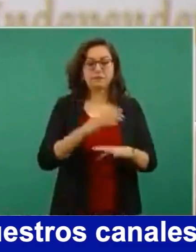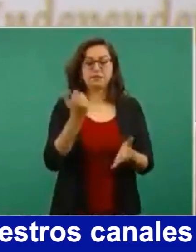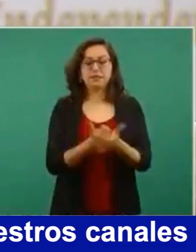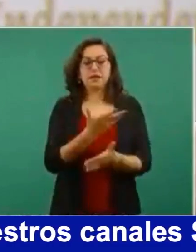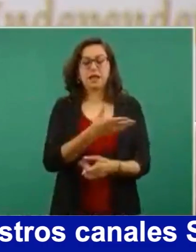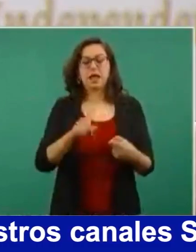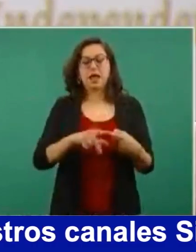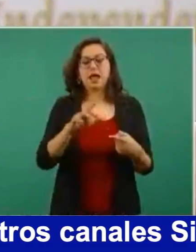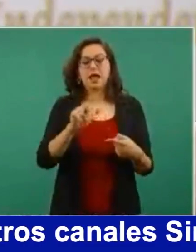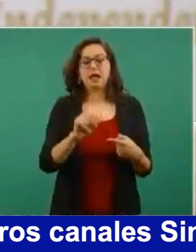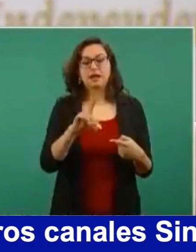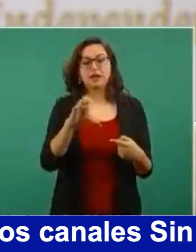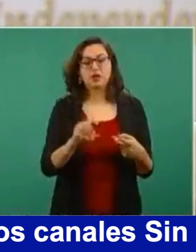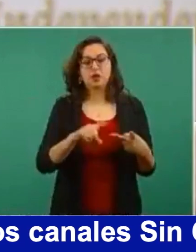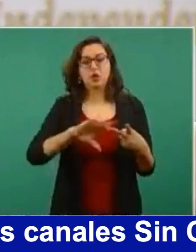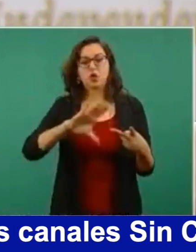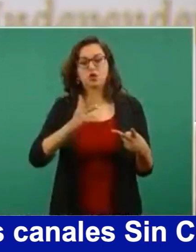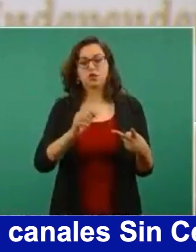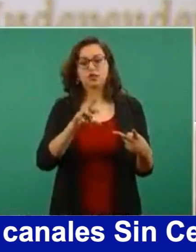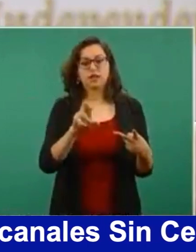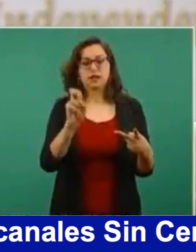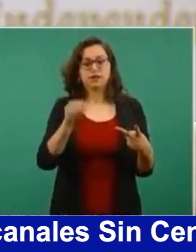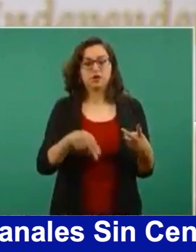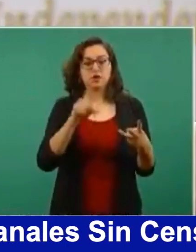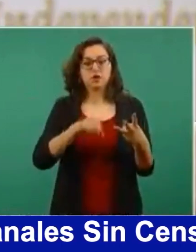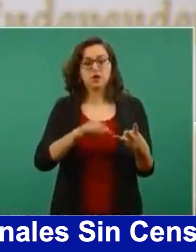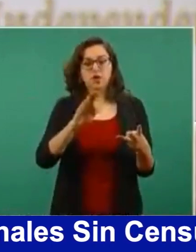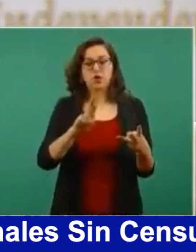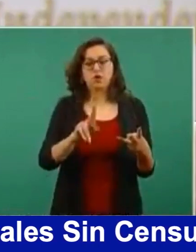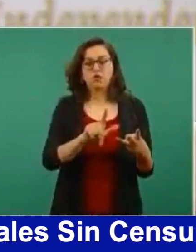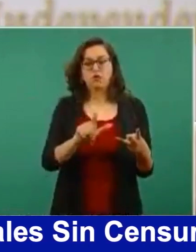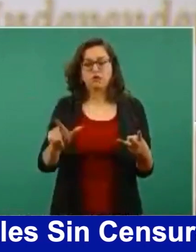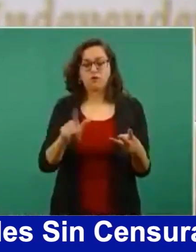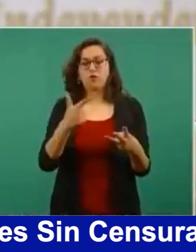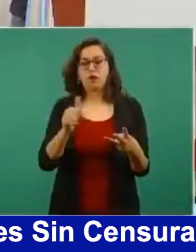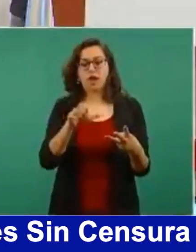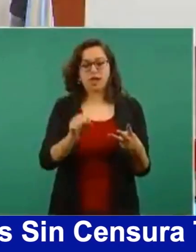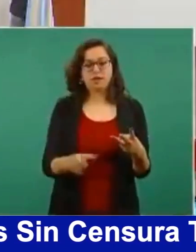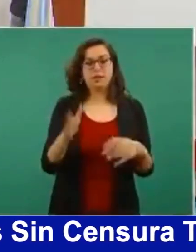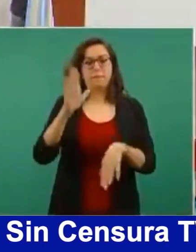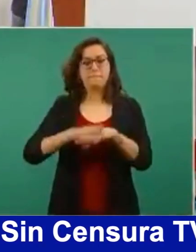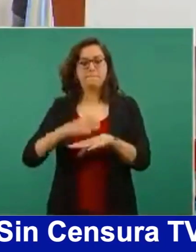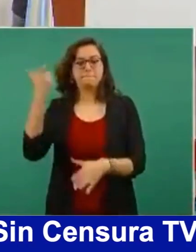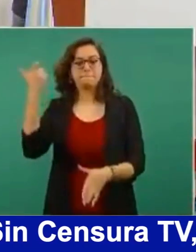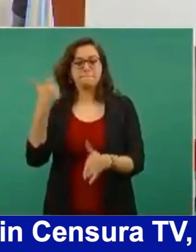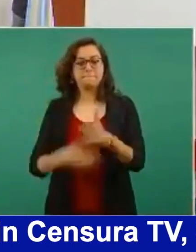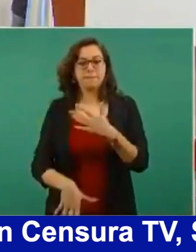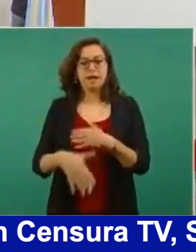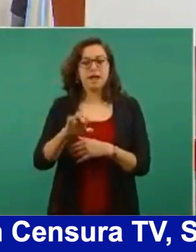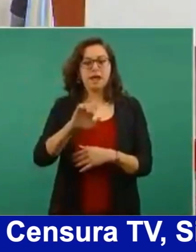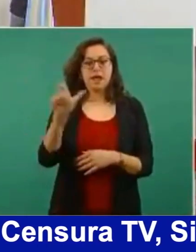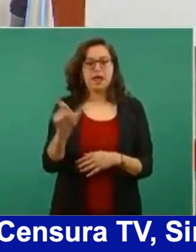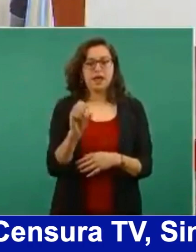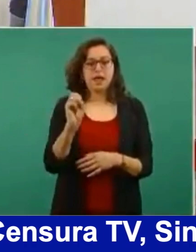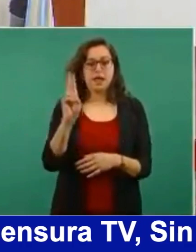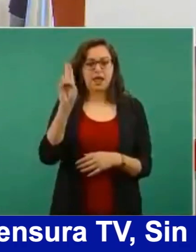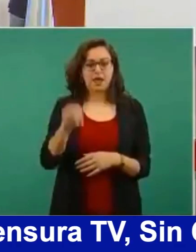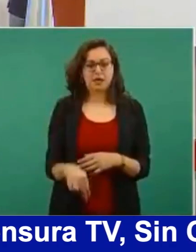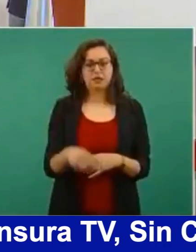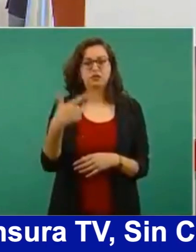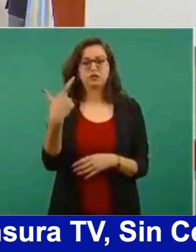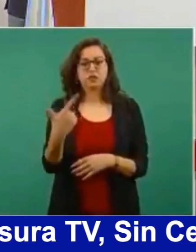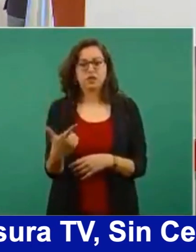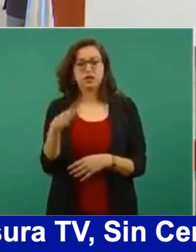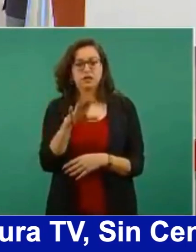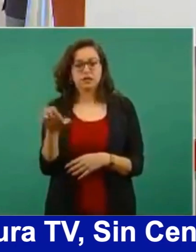de palacio nacional yo le voy a decir que hay dos filtros en efecto y obviamente para entrar al palacio nacional se necesita entrar con una